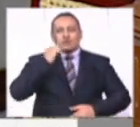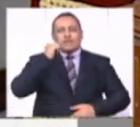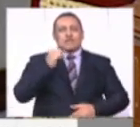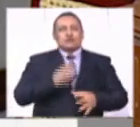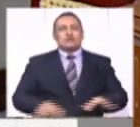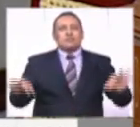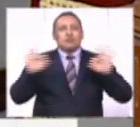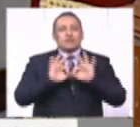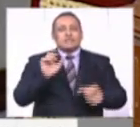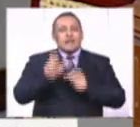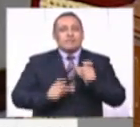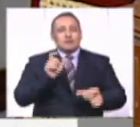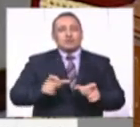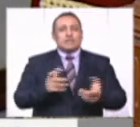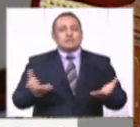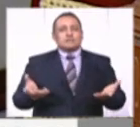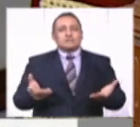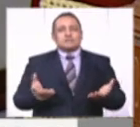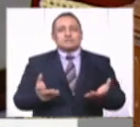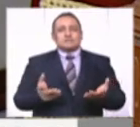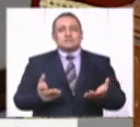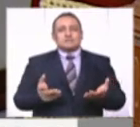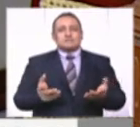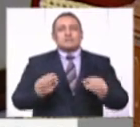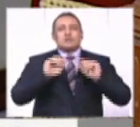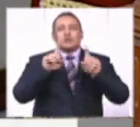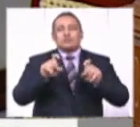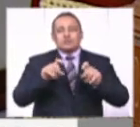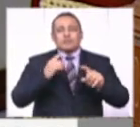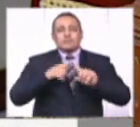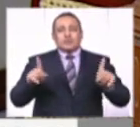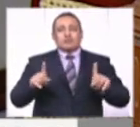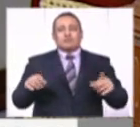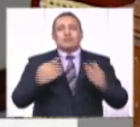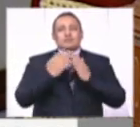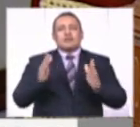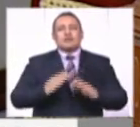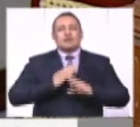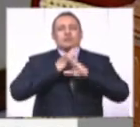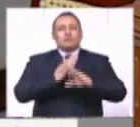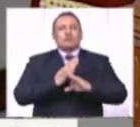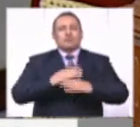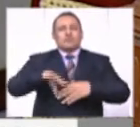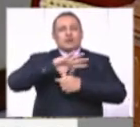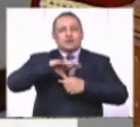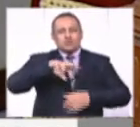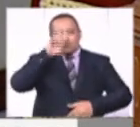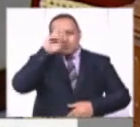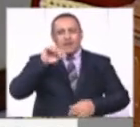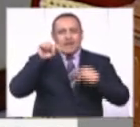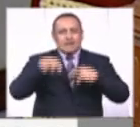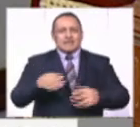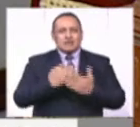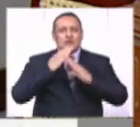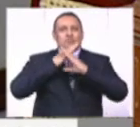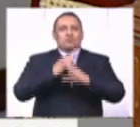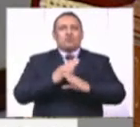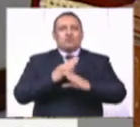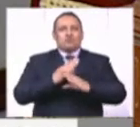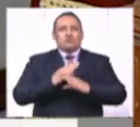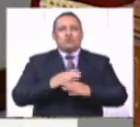fundamentales de las personas pero aquí viene lo antipatria aquí viene la